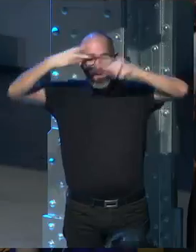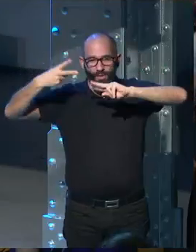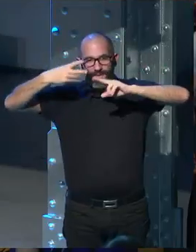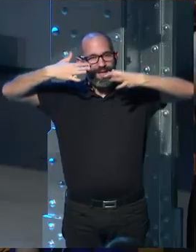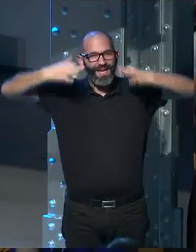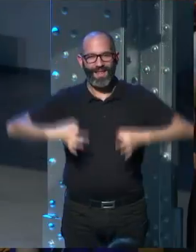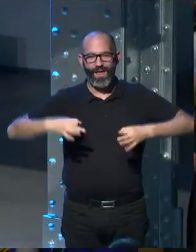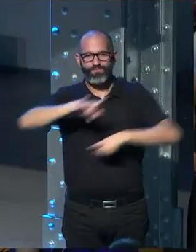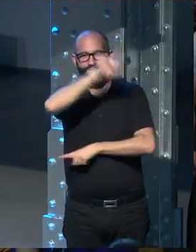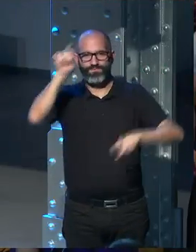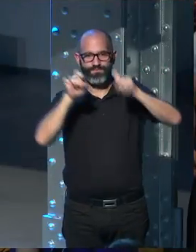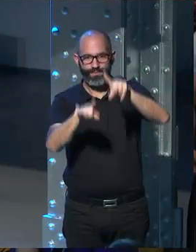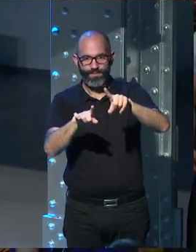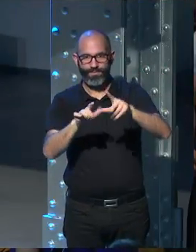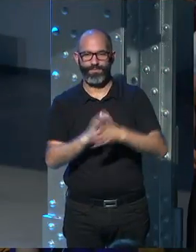Susana decía además